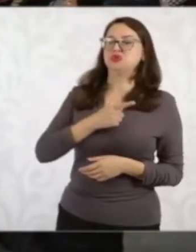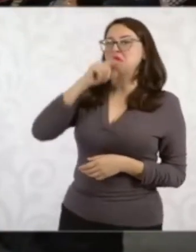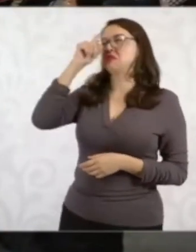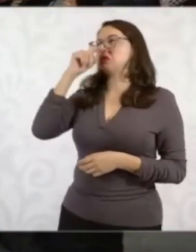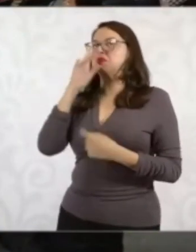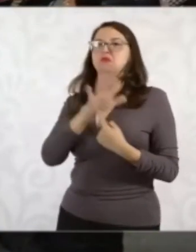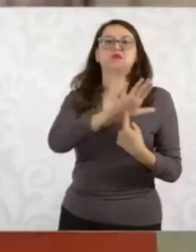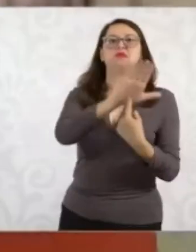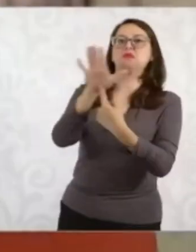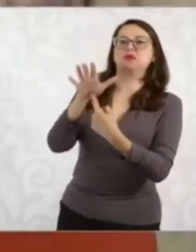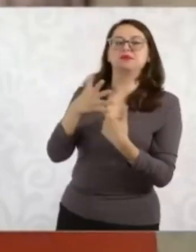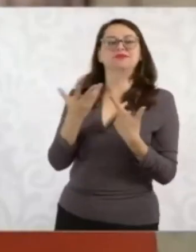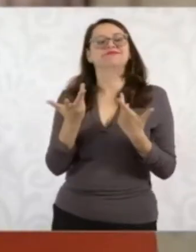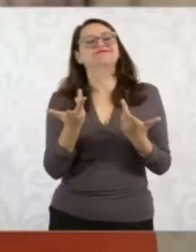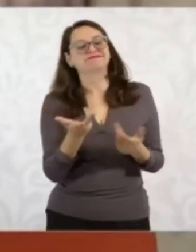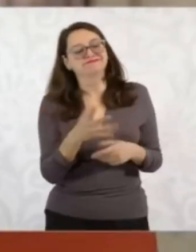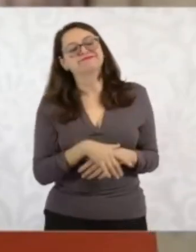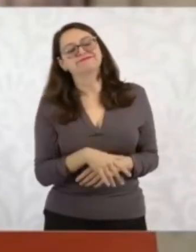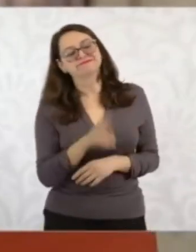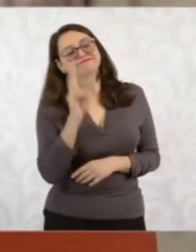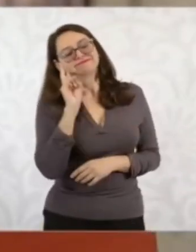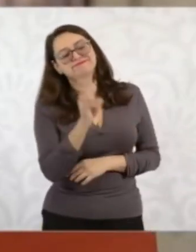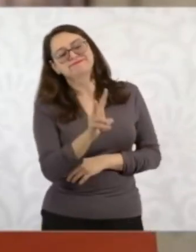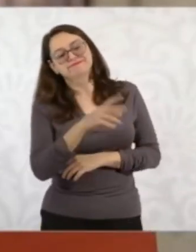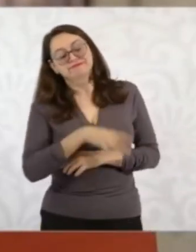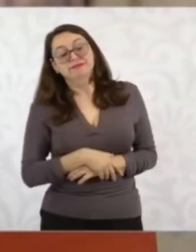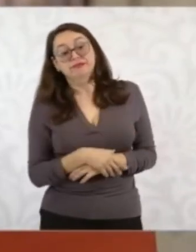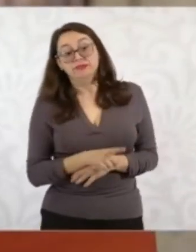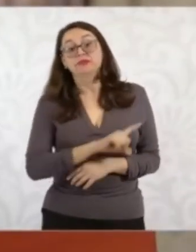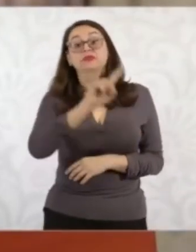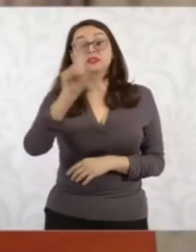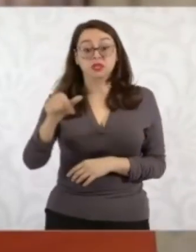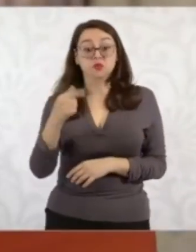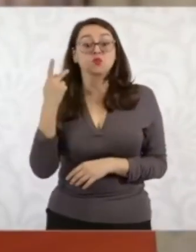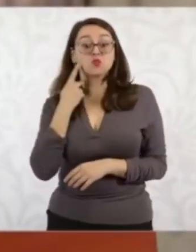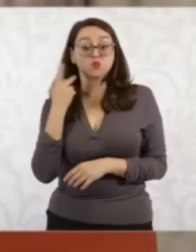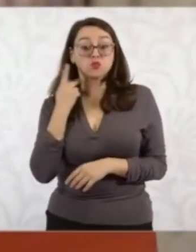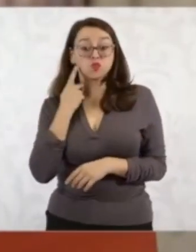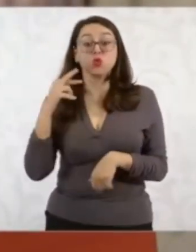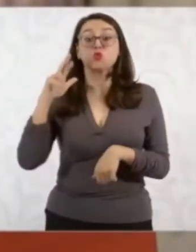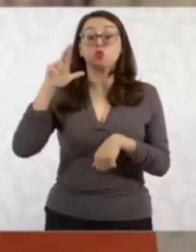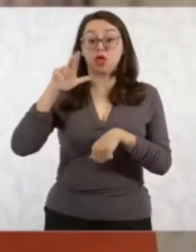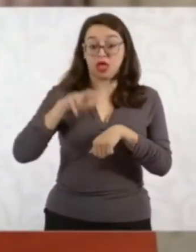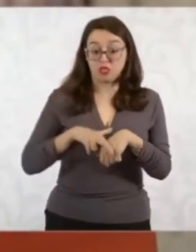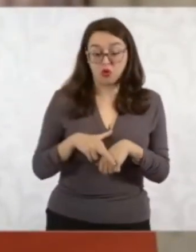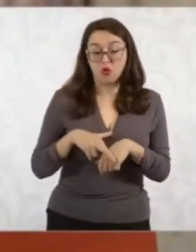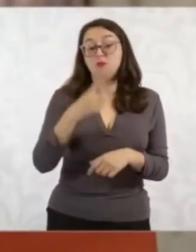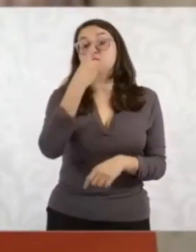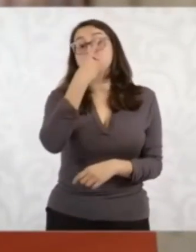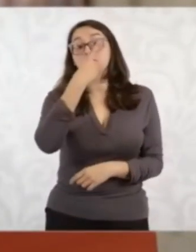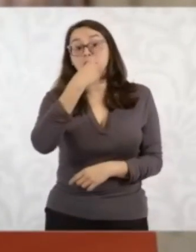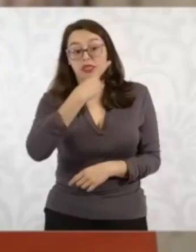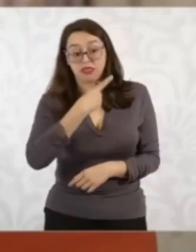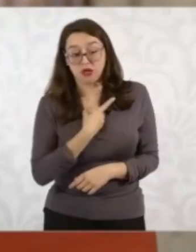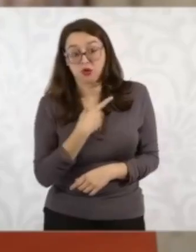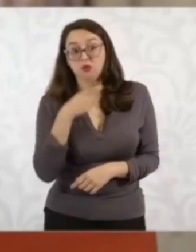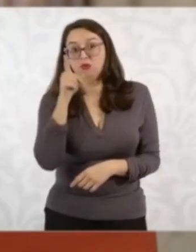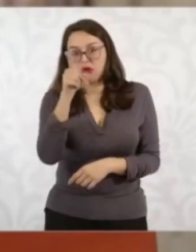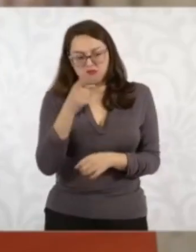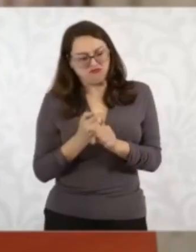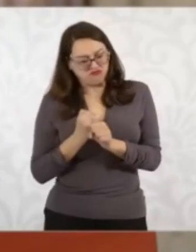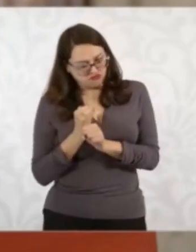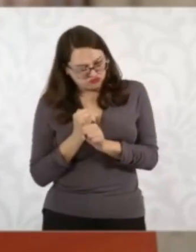Los hechos, según me los confirmó posteriormente el Procurador General de la República, señalan que después de haber realizado